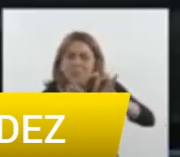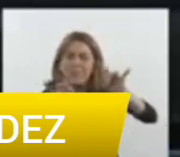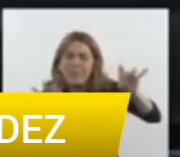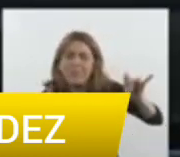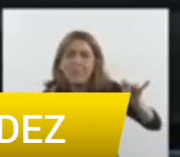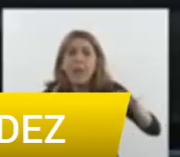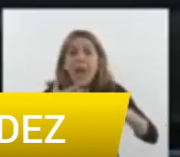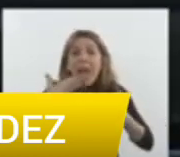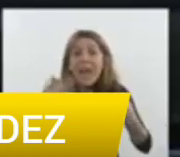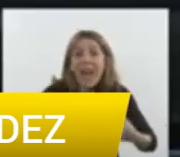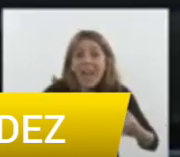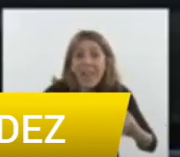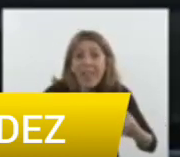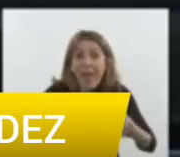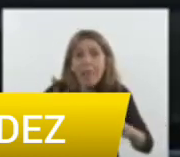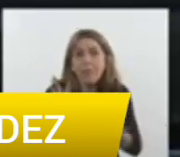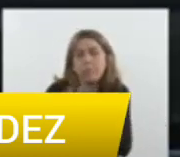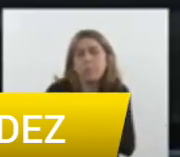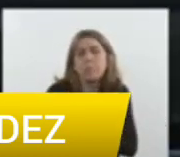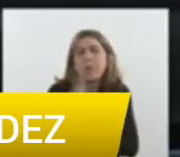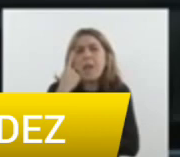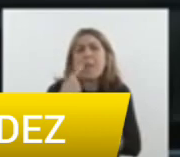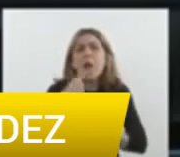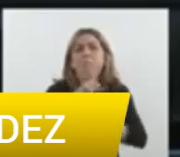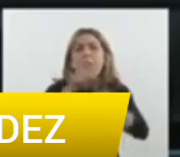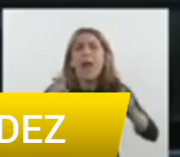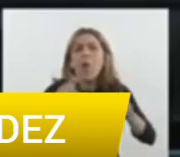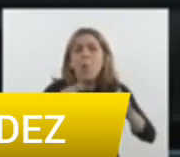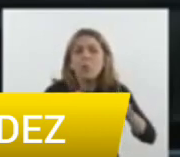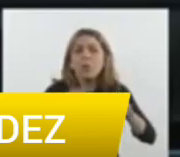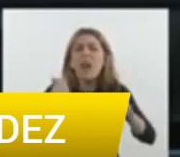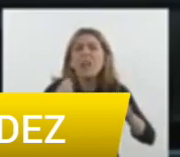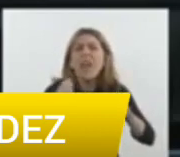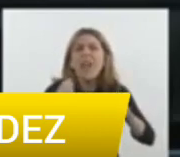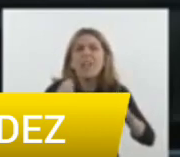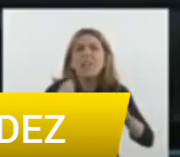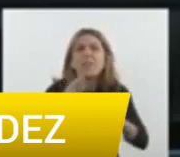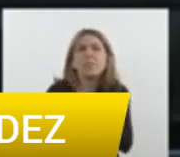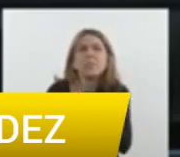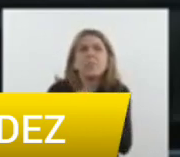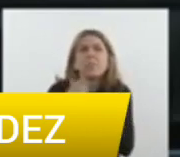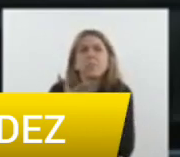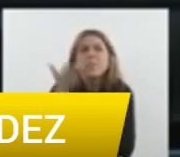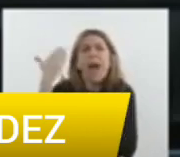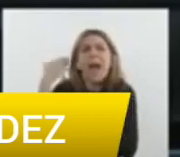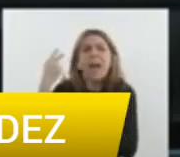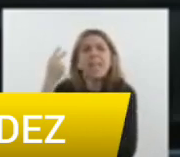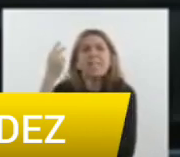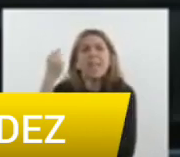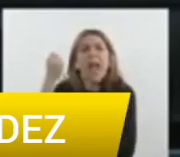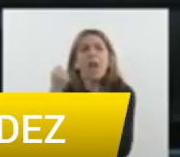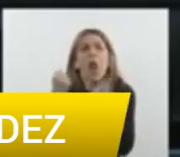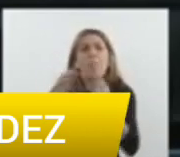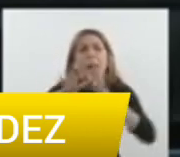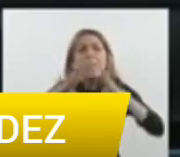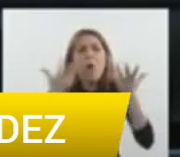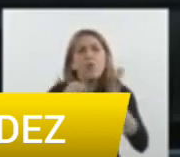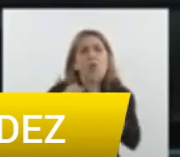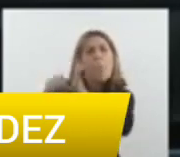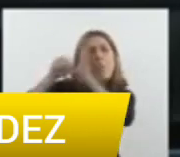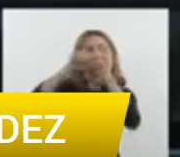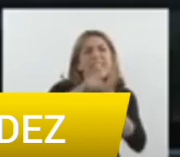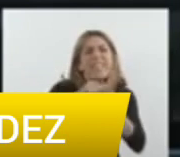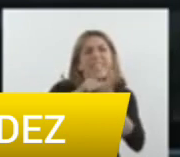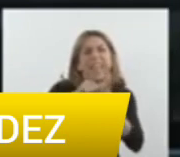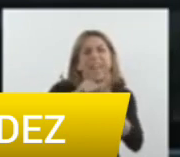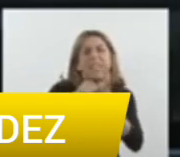realidad, la primera pregunta que deberíamos hacernos es cuál era la fortaleza que la economía mundial evidenciaba. Yo